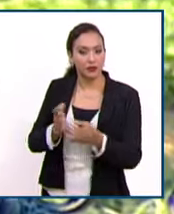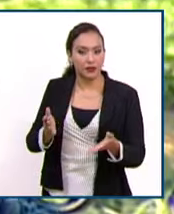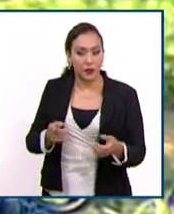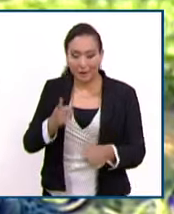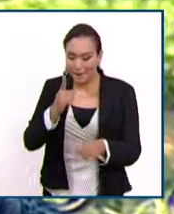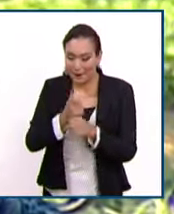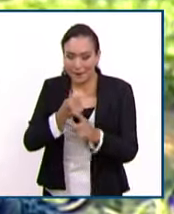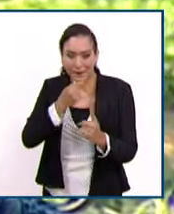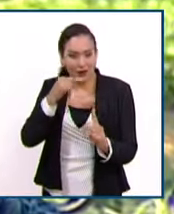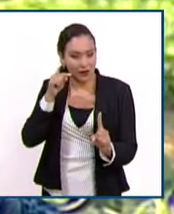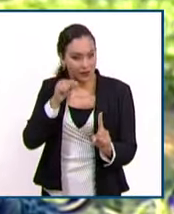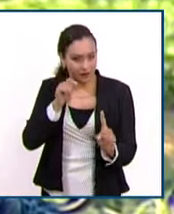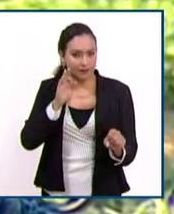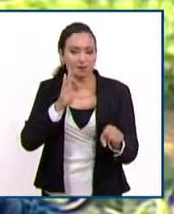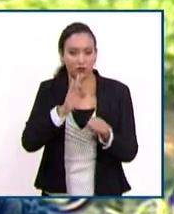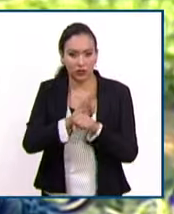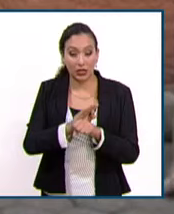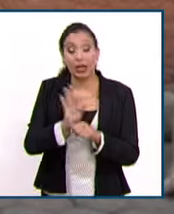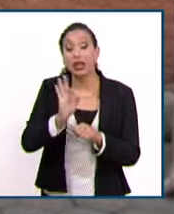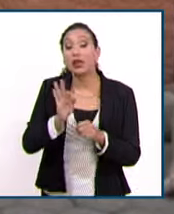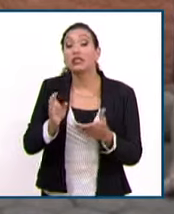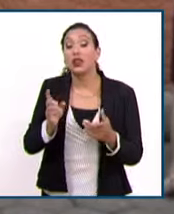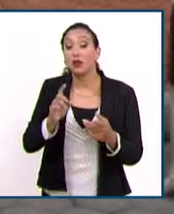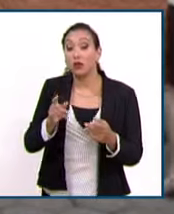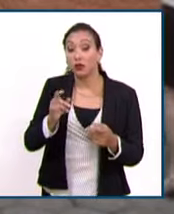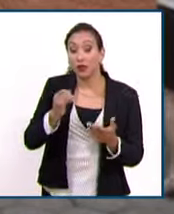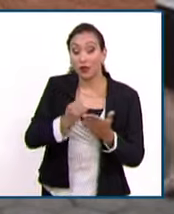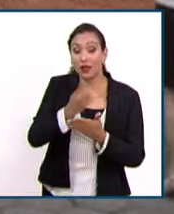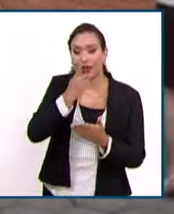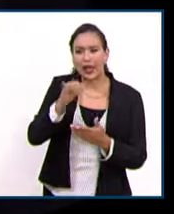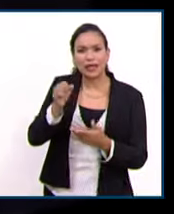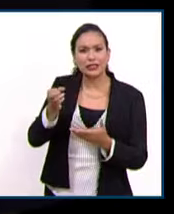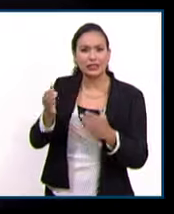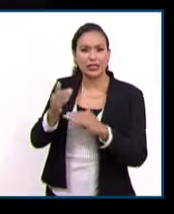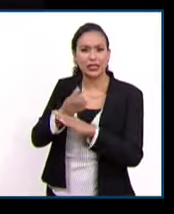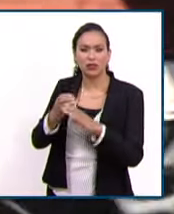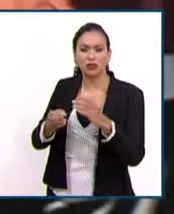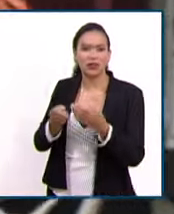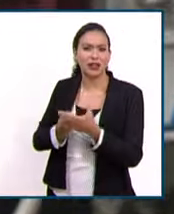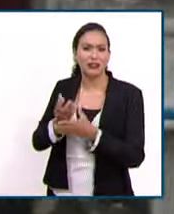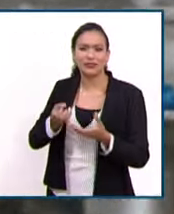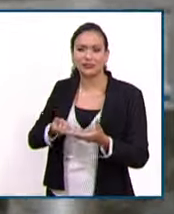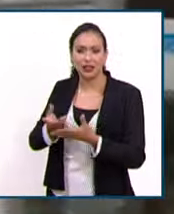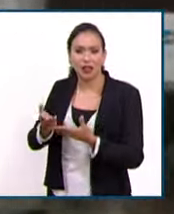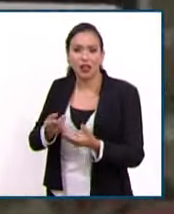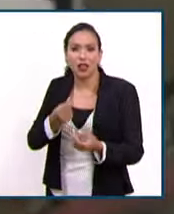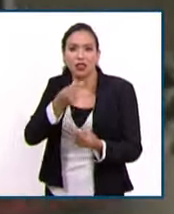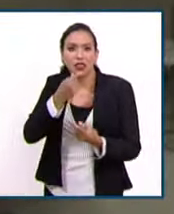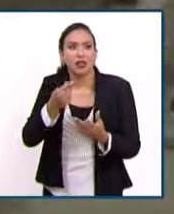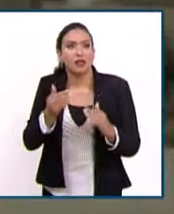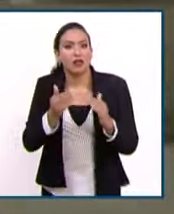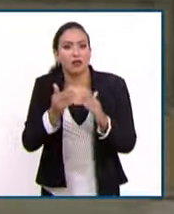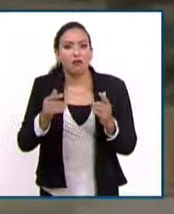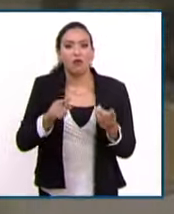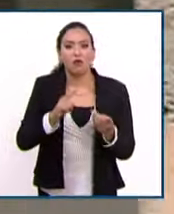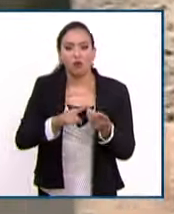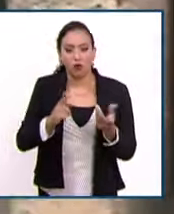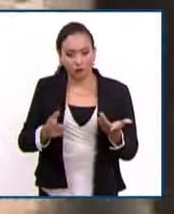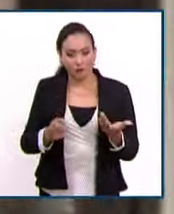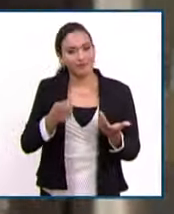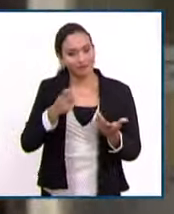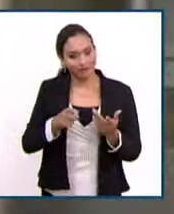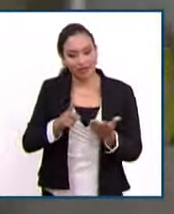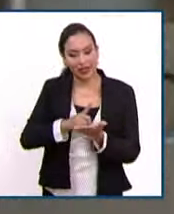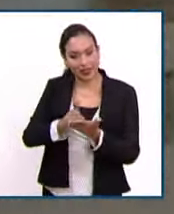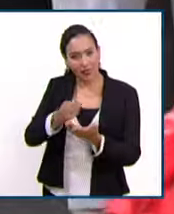persona menor de edad que puede verse afectado con la resolución. Determinar la función que tiene el bien que se disputa en la controversia respecto del